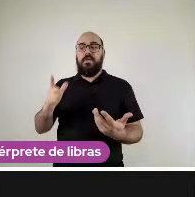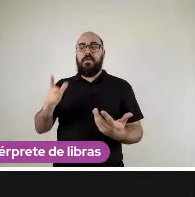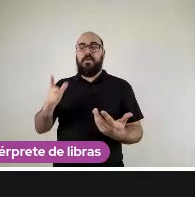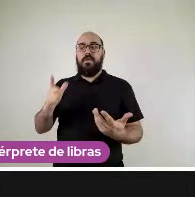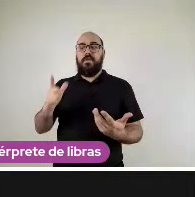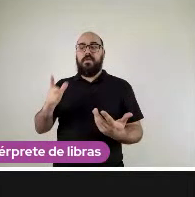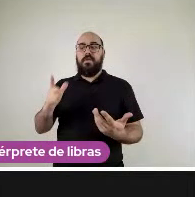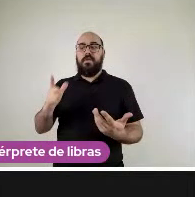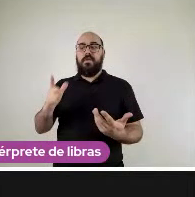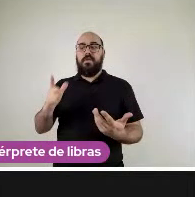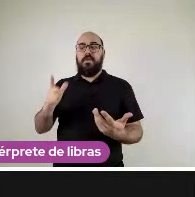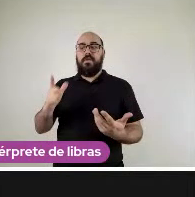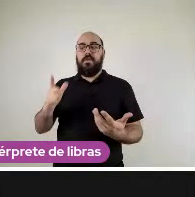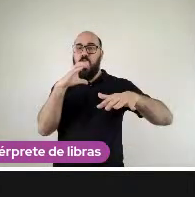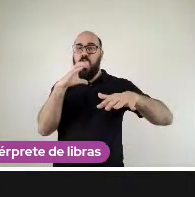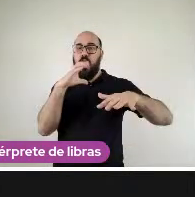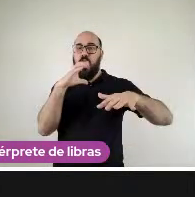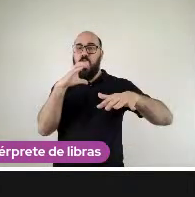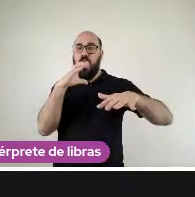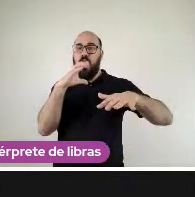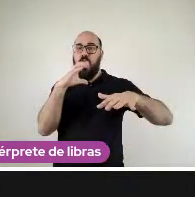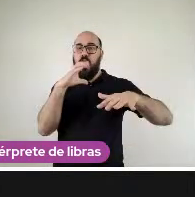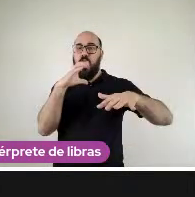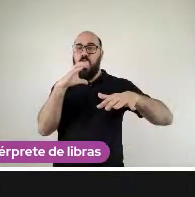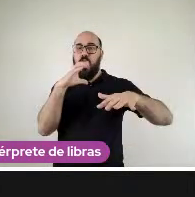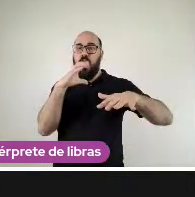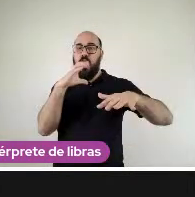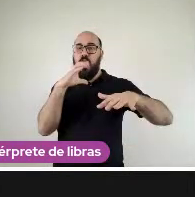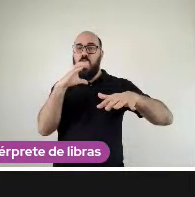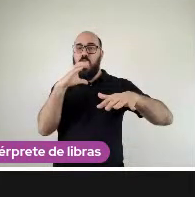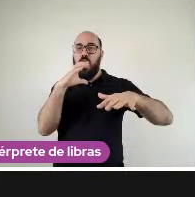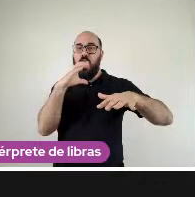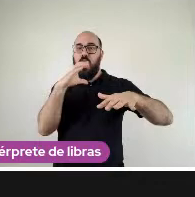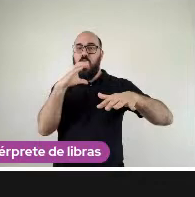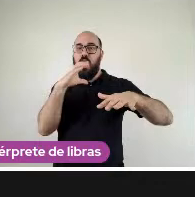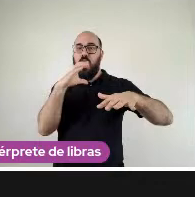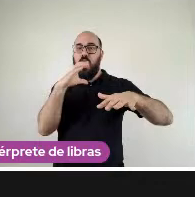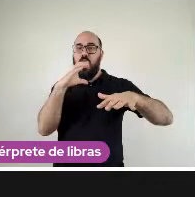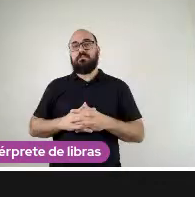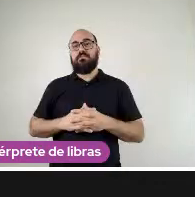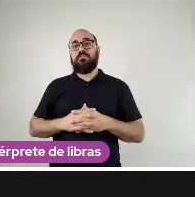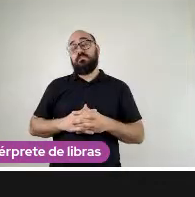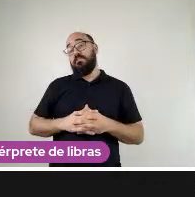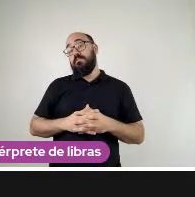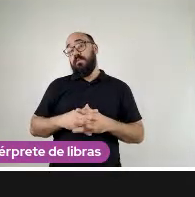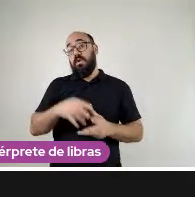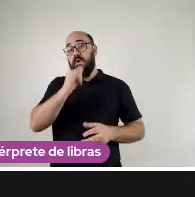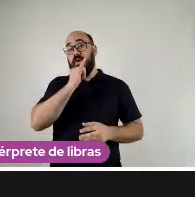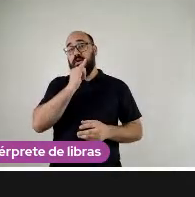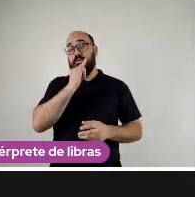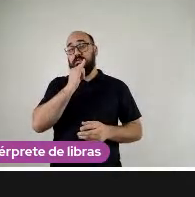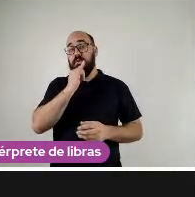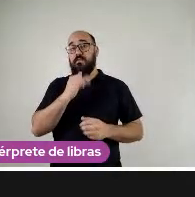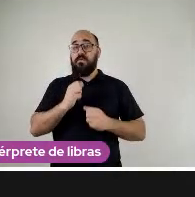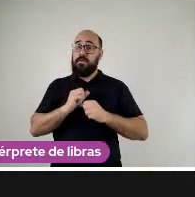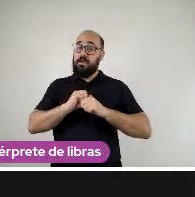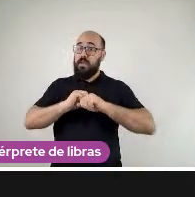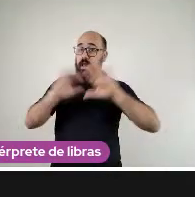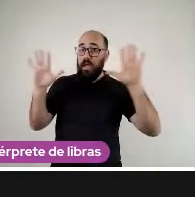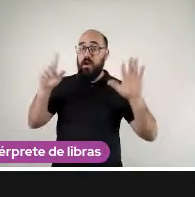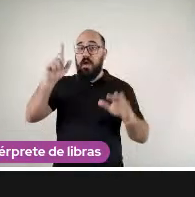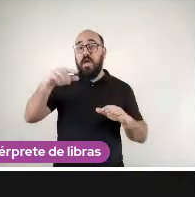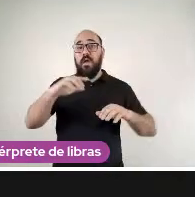el blanqueamiento de las arrecifes de coral. Pensar que si aumentan 2 grados